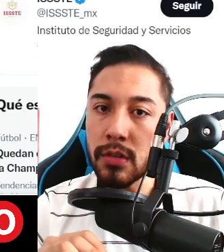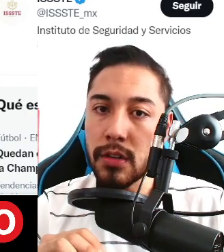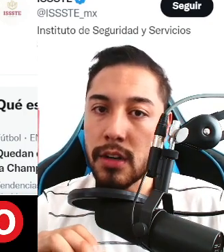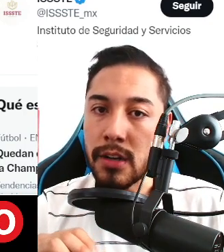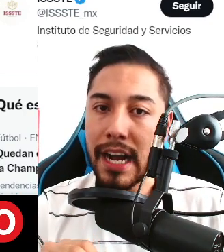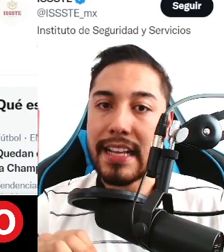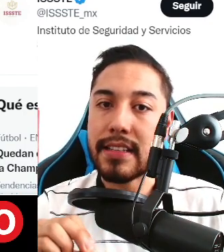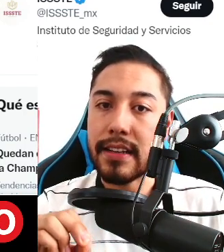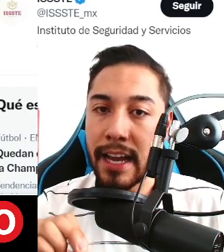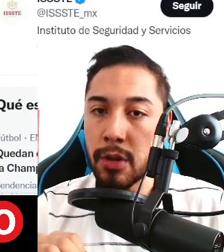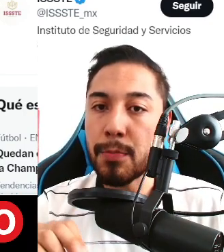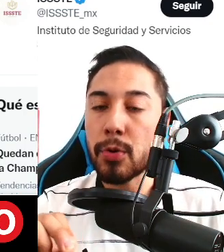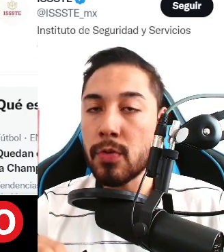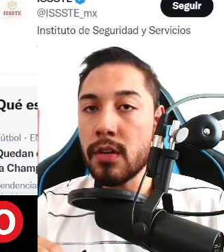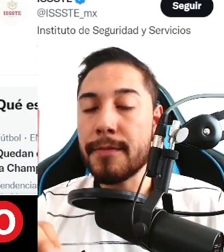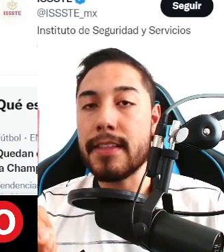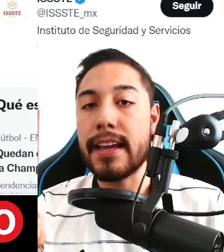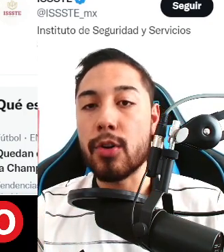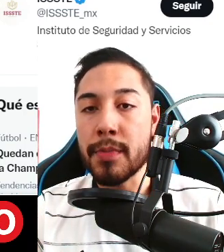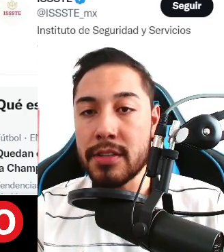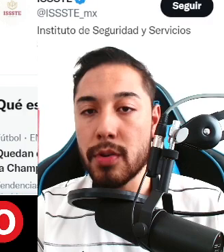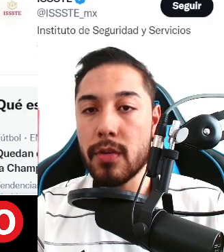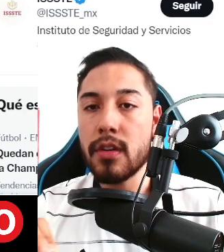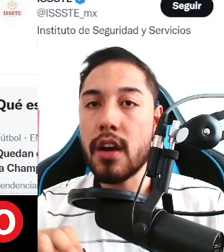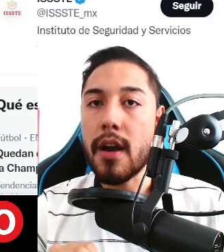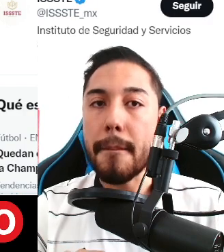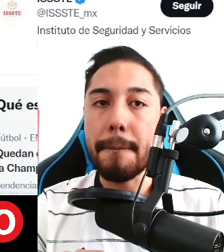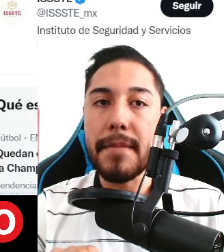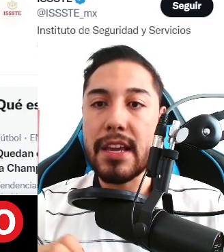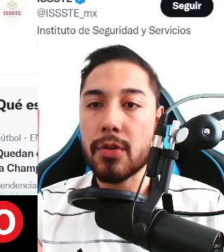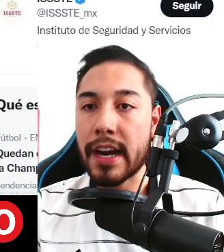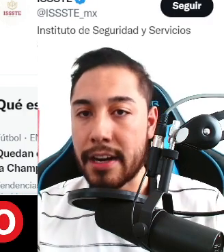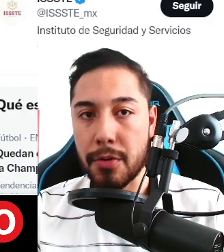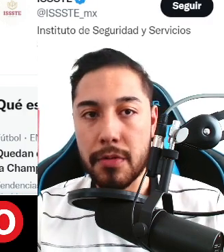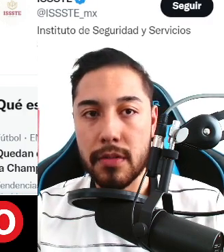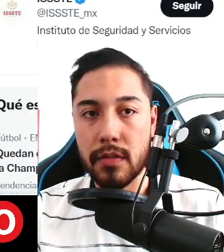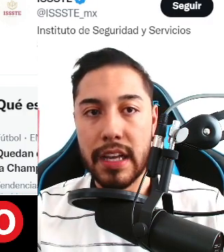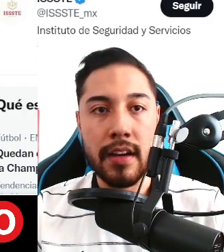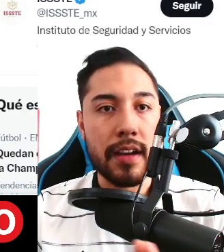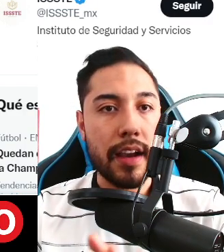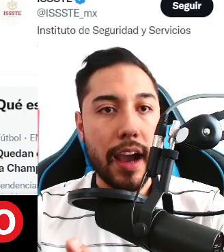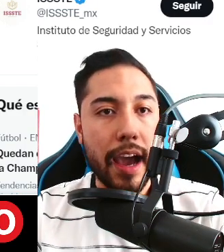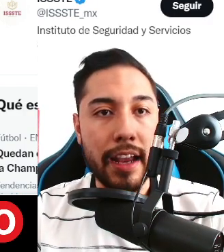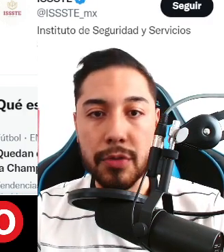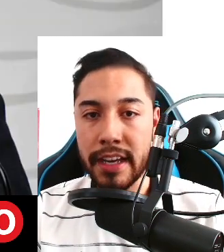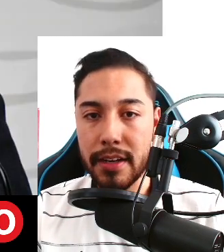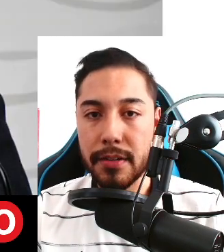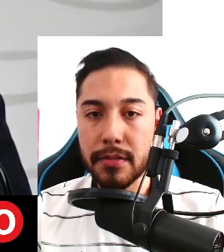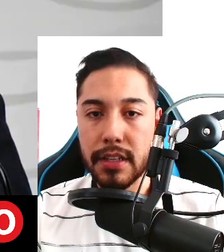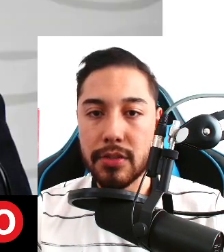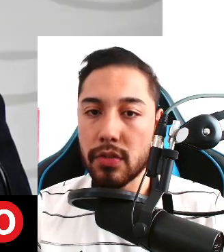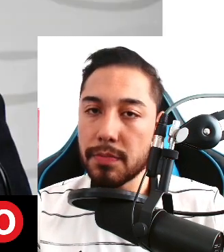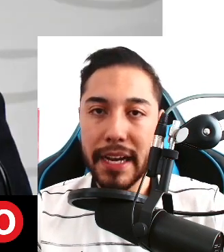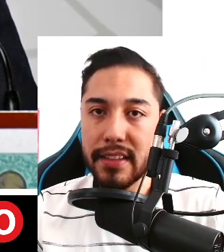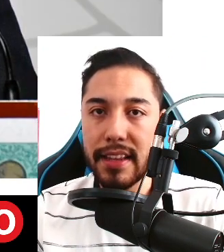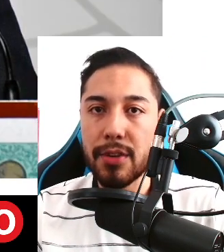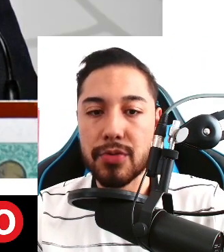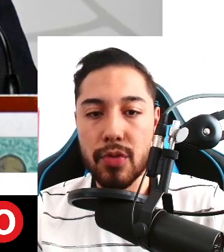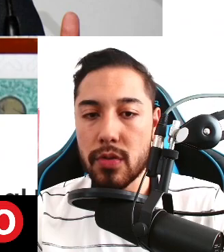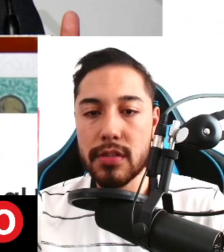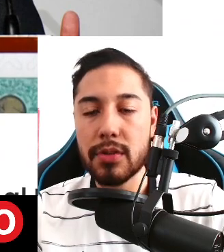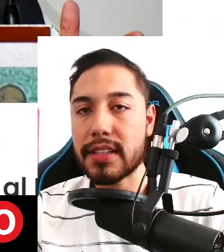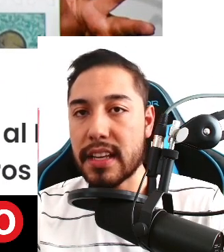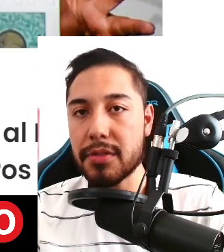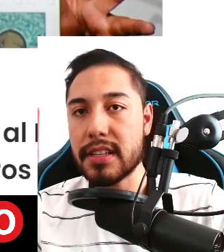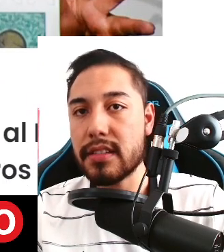otro asignado por un fideicomiso millonario o sea ahí lo tiene o sea son parte de los